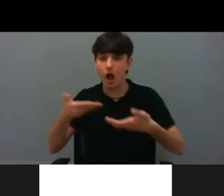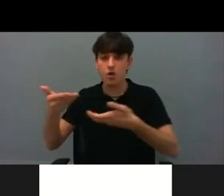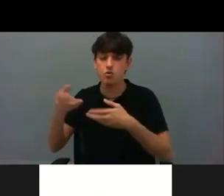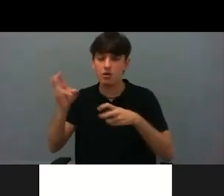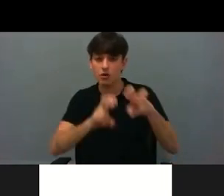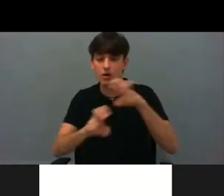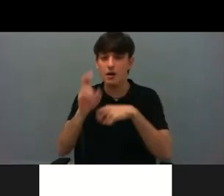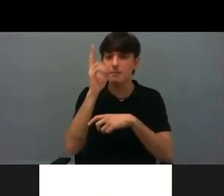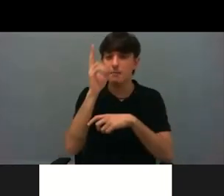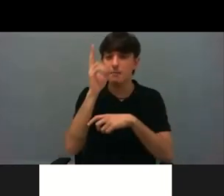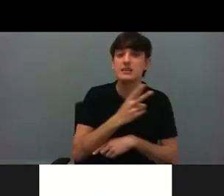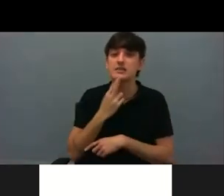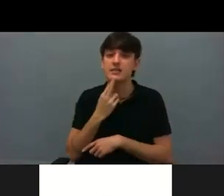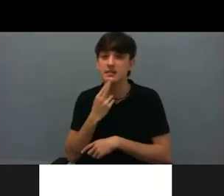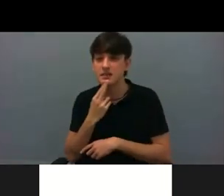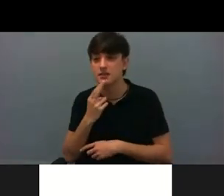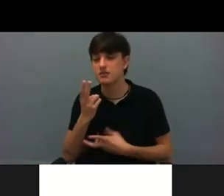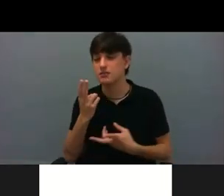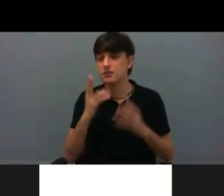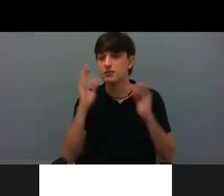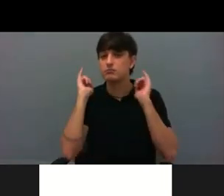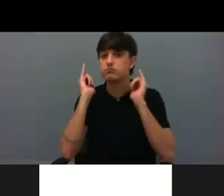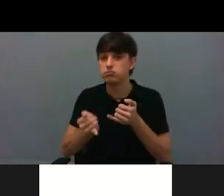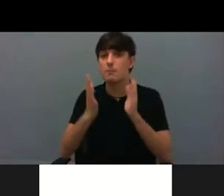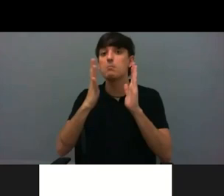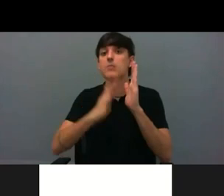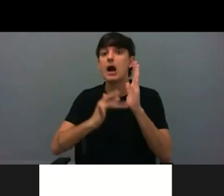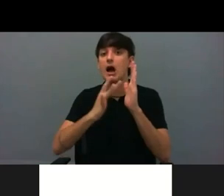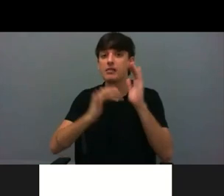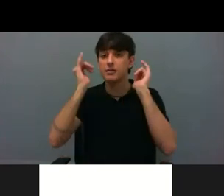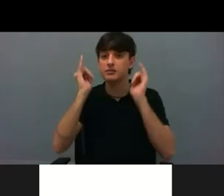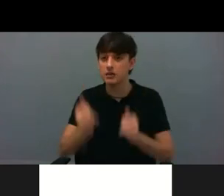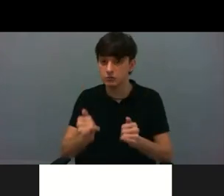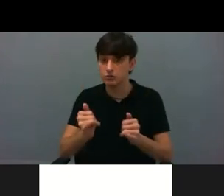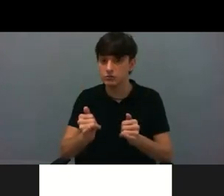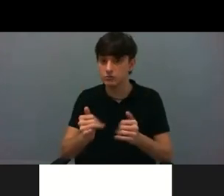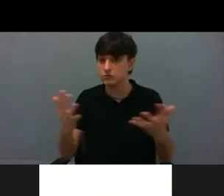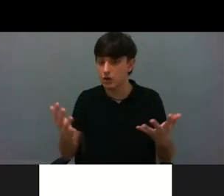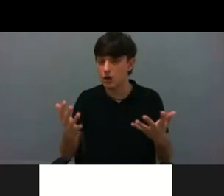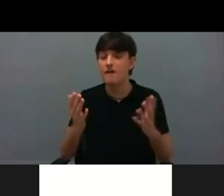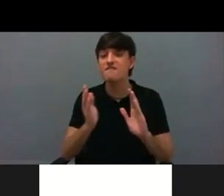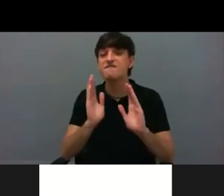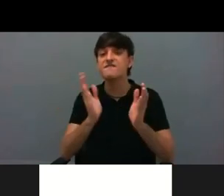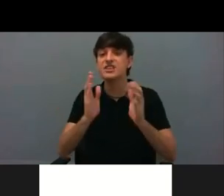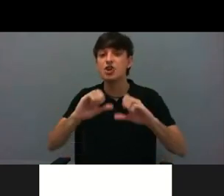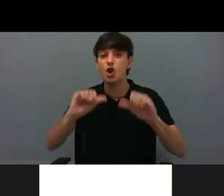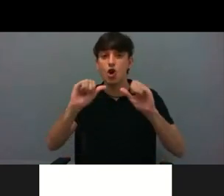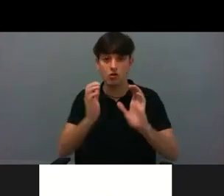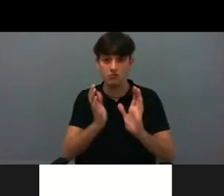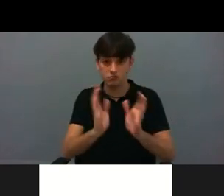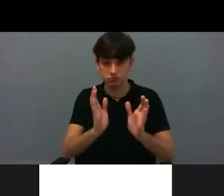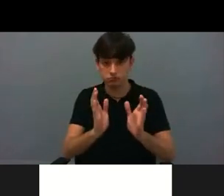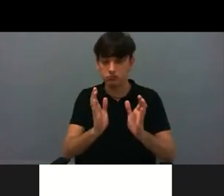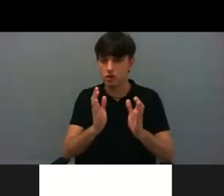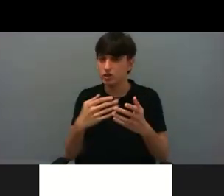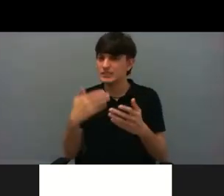Madrid, Santander y cuando llegamos a Valencia, un fisioterapeuta al que veníamos